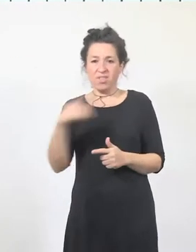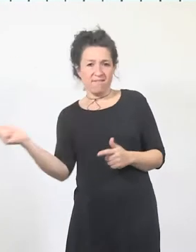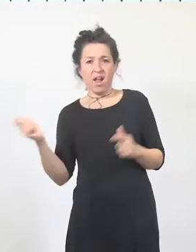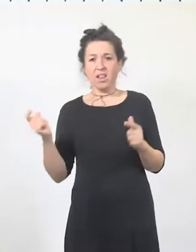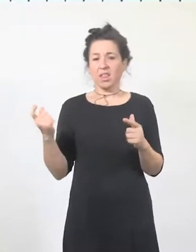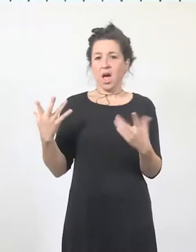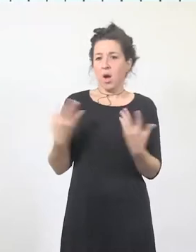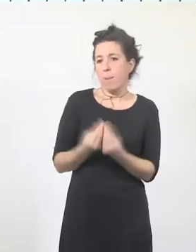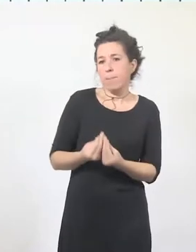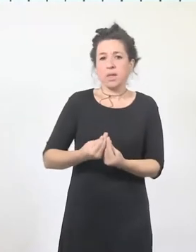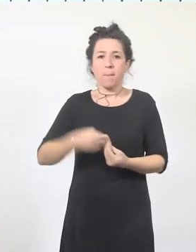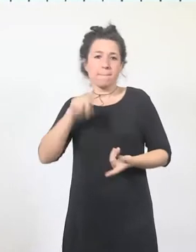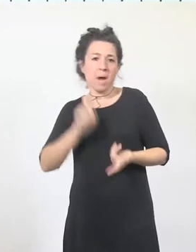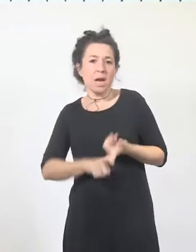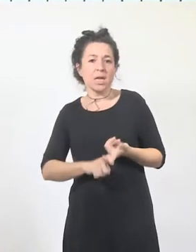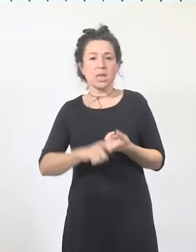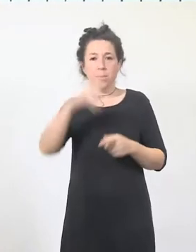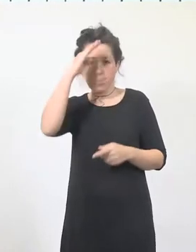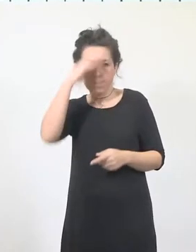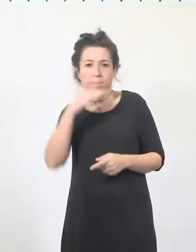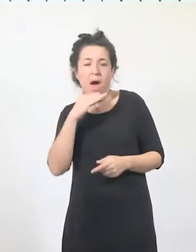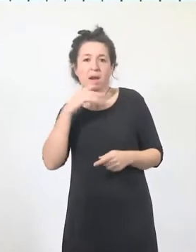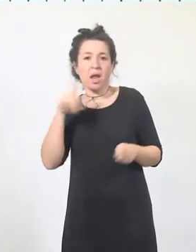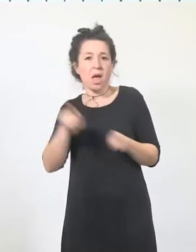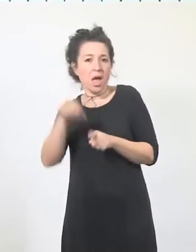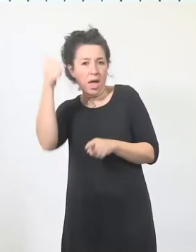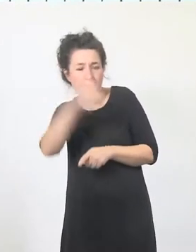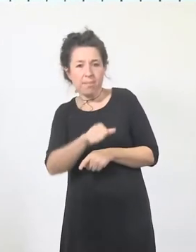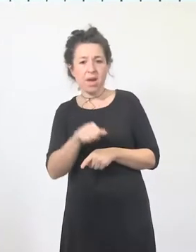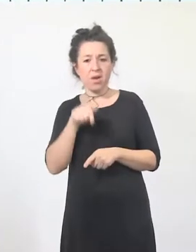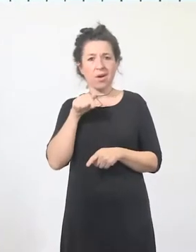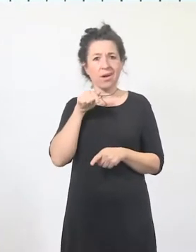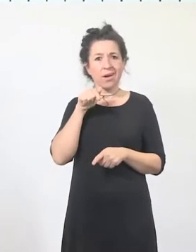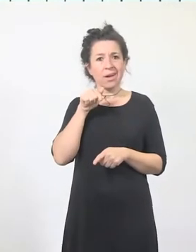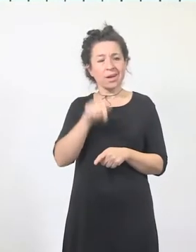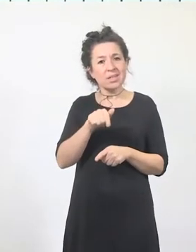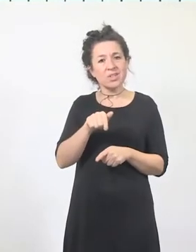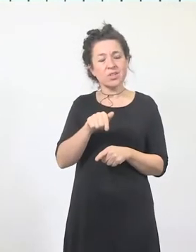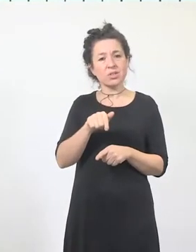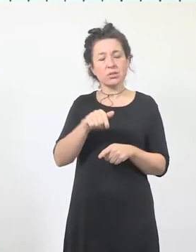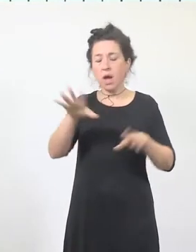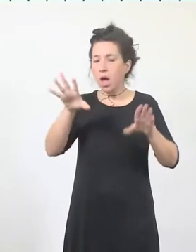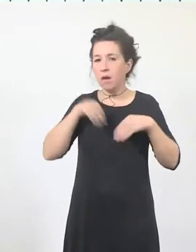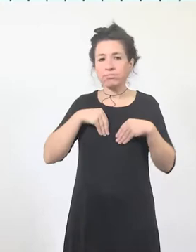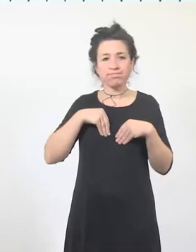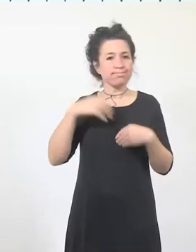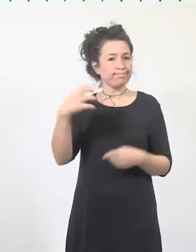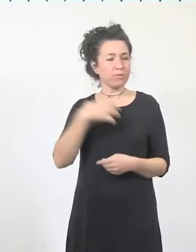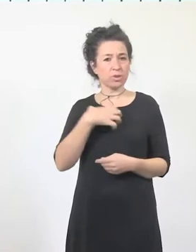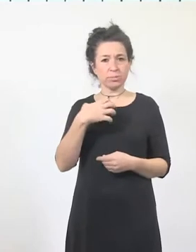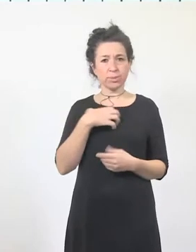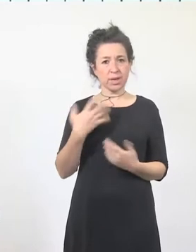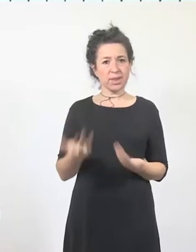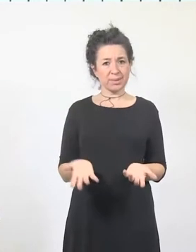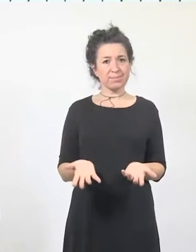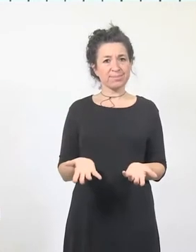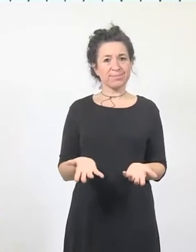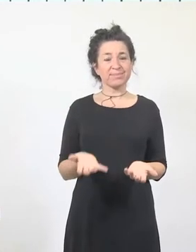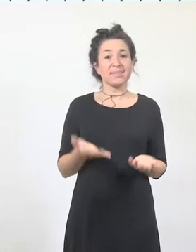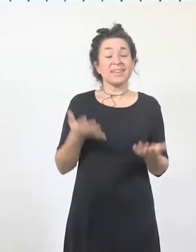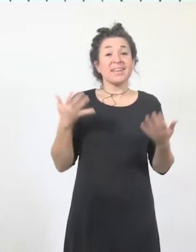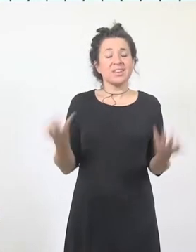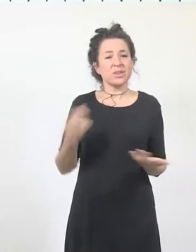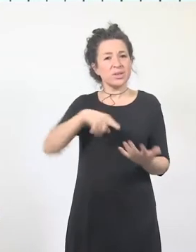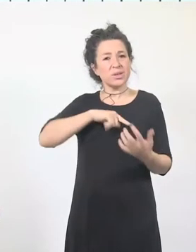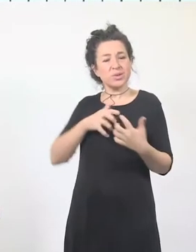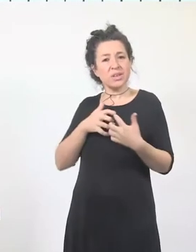del marido, ni del padre, ni del hermano. Eso son cosas que no son aceptables. Entonces, la